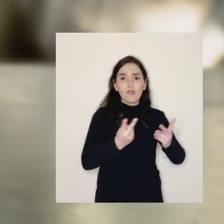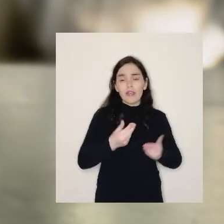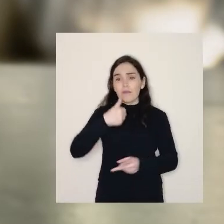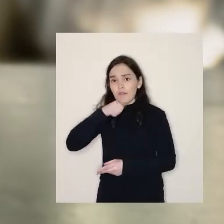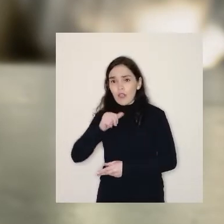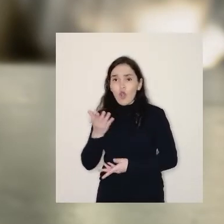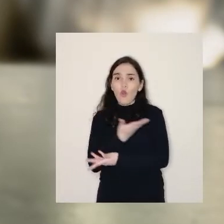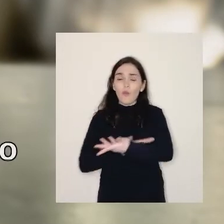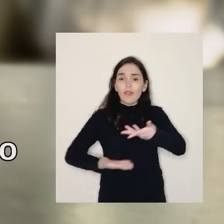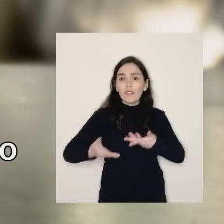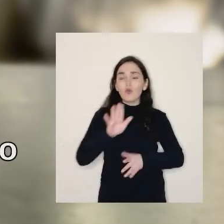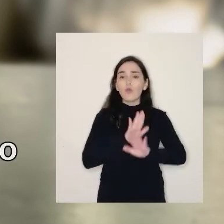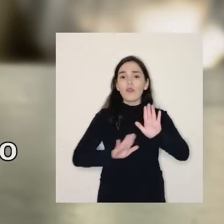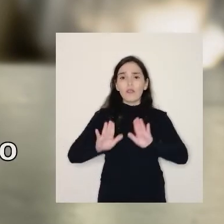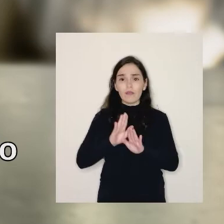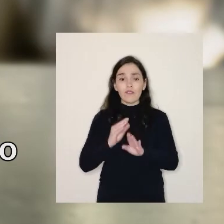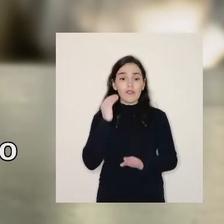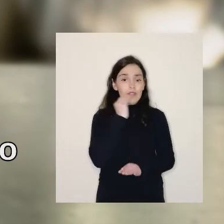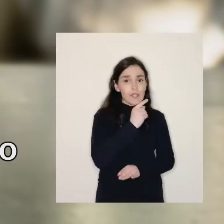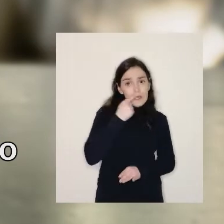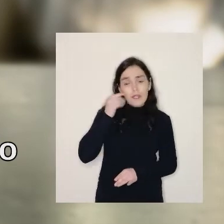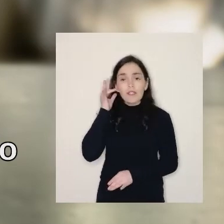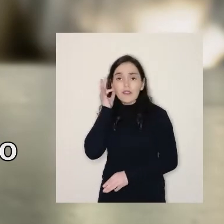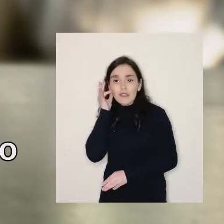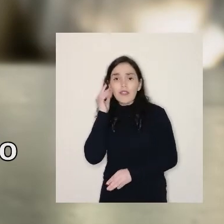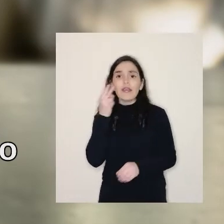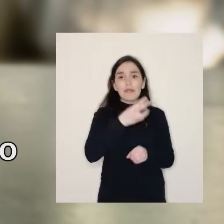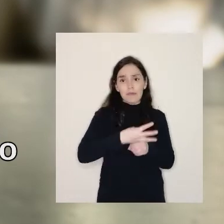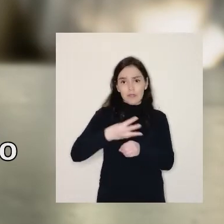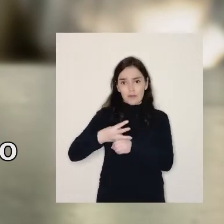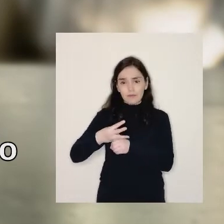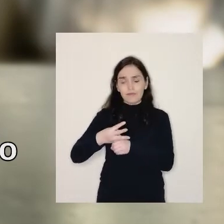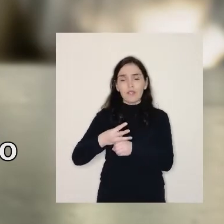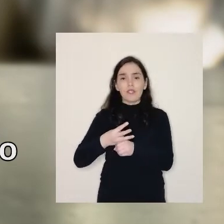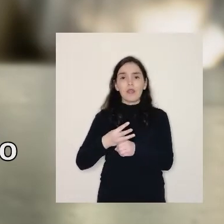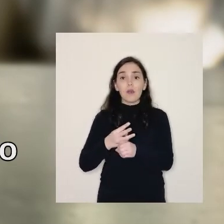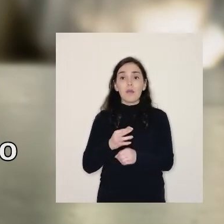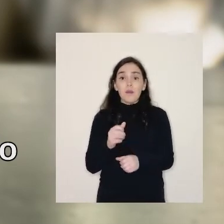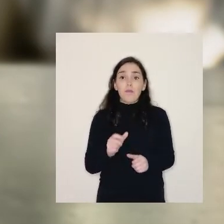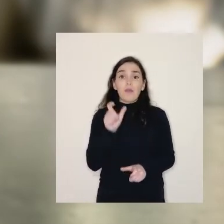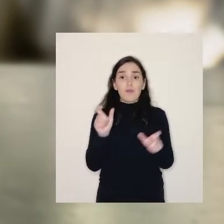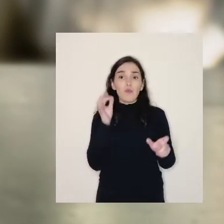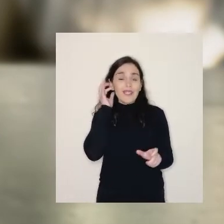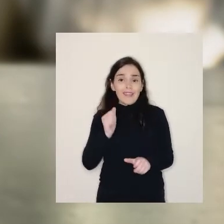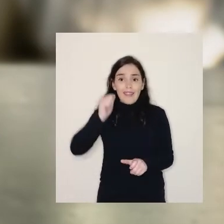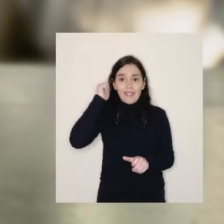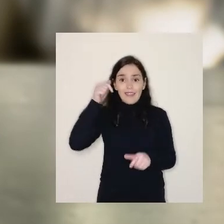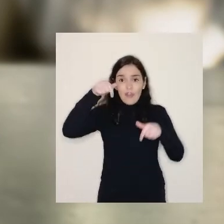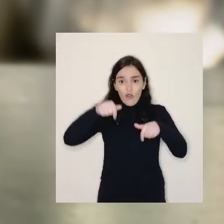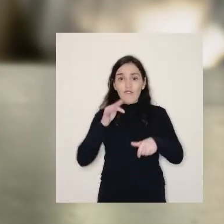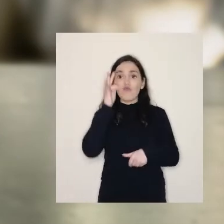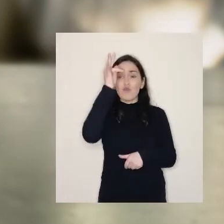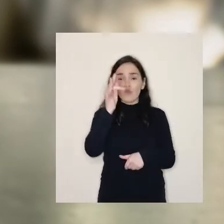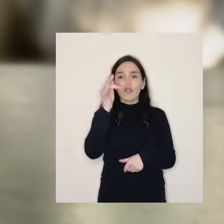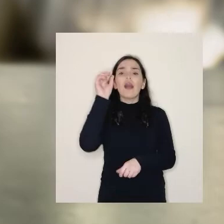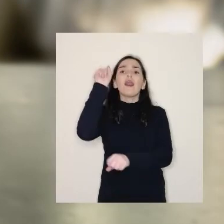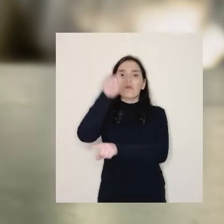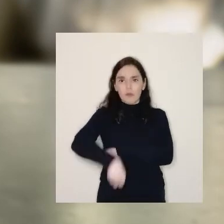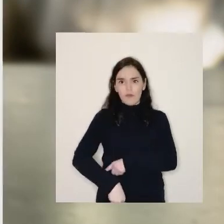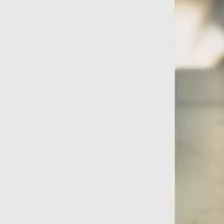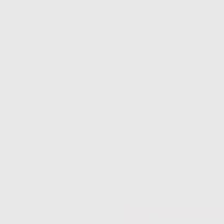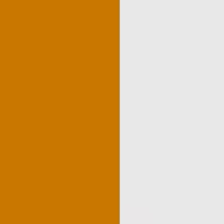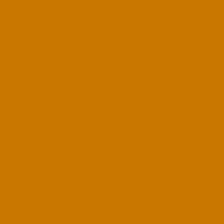instituciones públicas y privadas, compartiendo también las tareas de cuidado de niñas, niños y personas mayores. Por las de ayer, las de hoy y las que